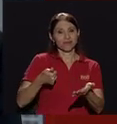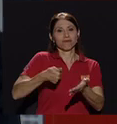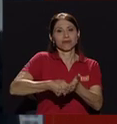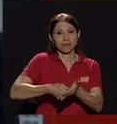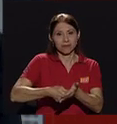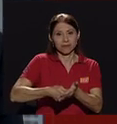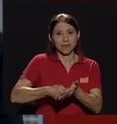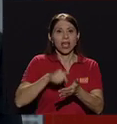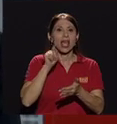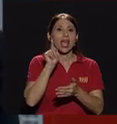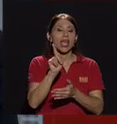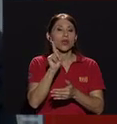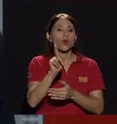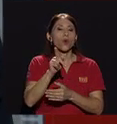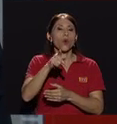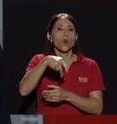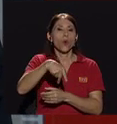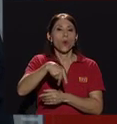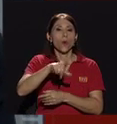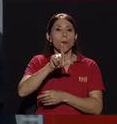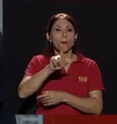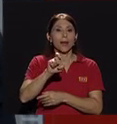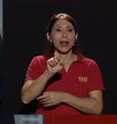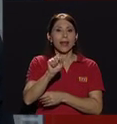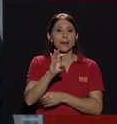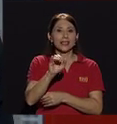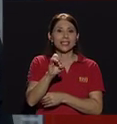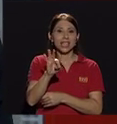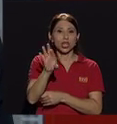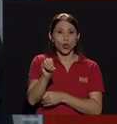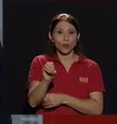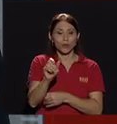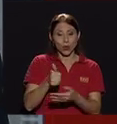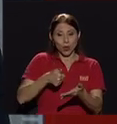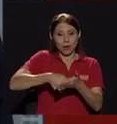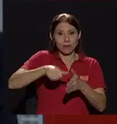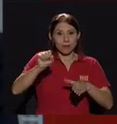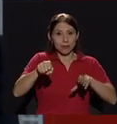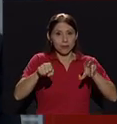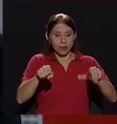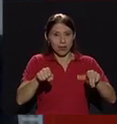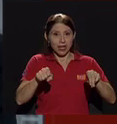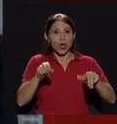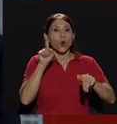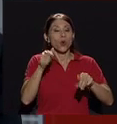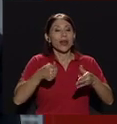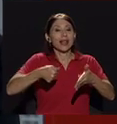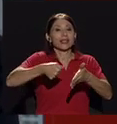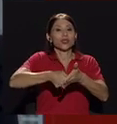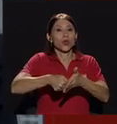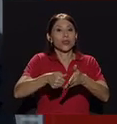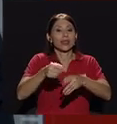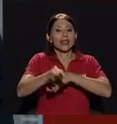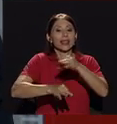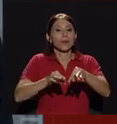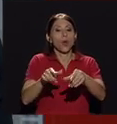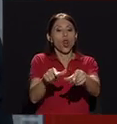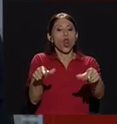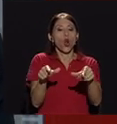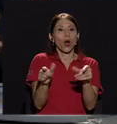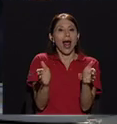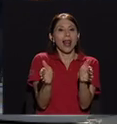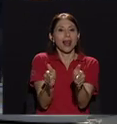voto en un plebiscito y por lo tanto una elección de tipo local. La primera elección nacional, digamos, donde las